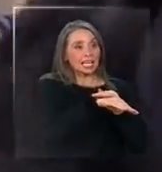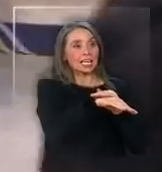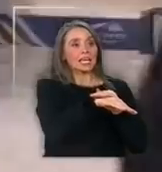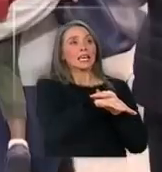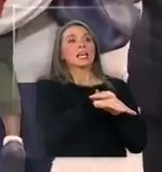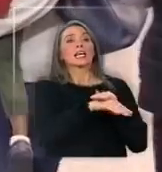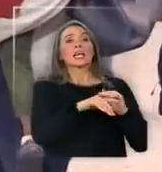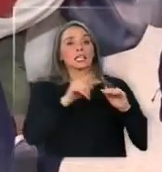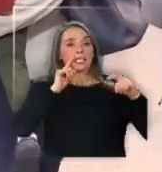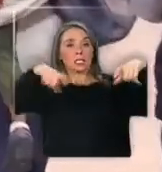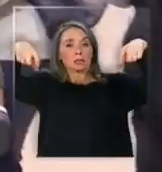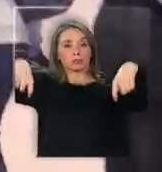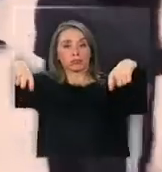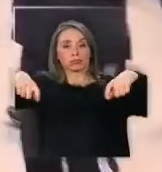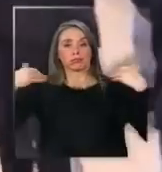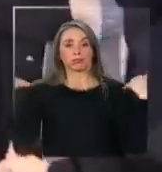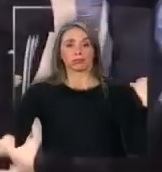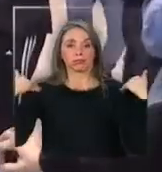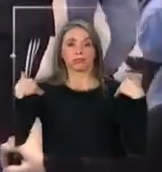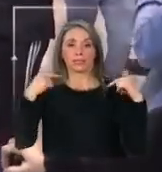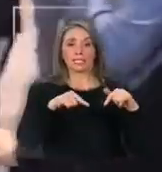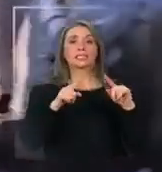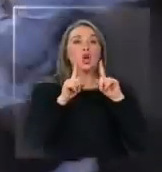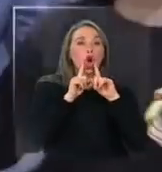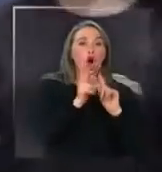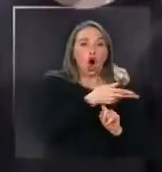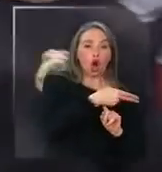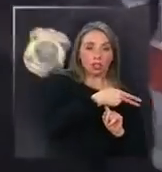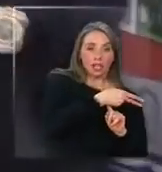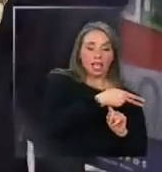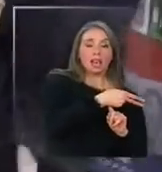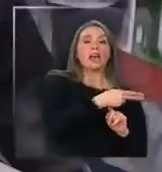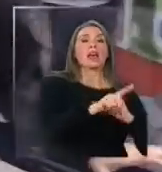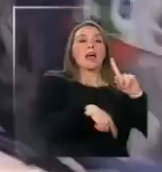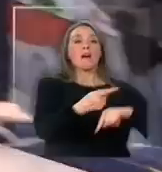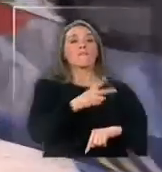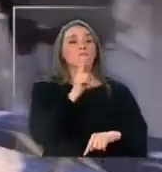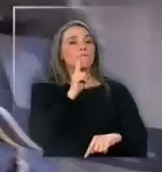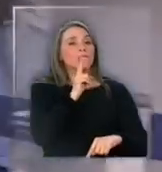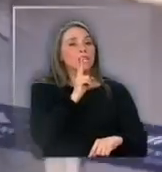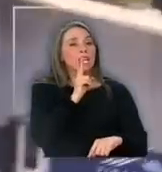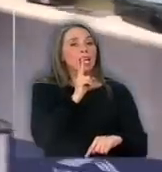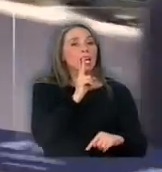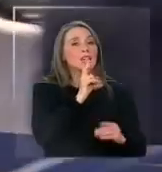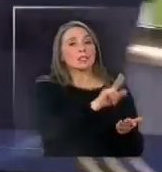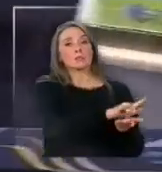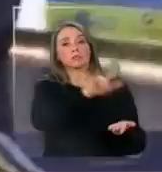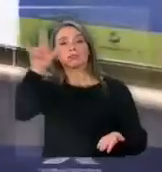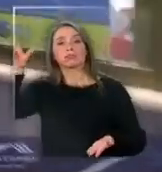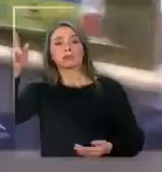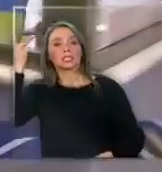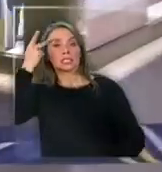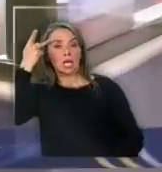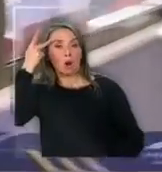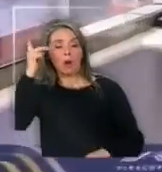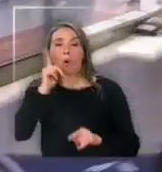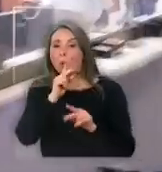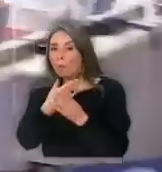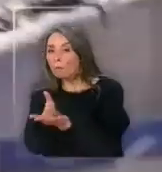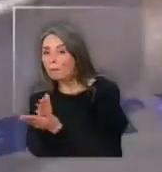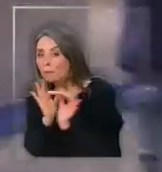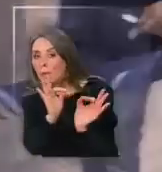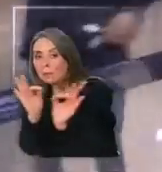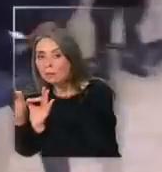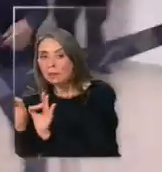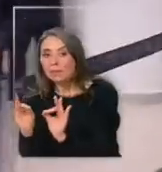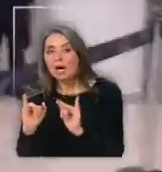su campo de entrenamientos en ese resort. Y desde ahí, el viernes, se van ya a Sao Paulo para ultimar detalles de